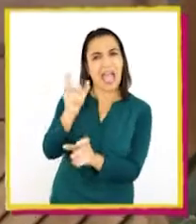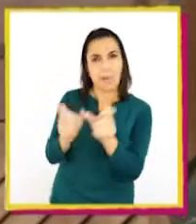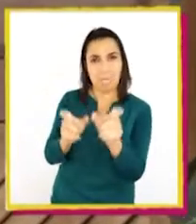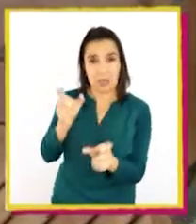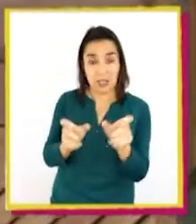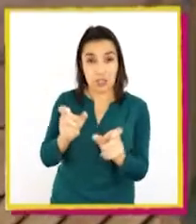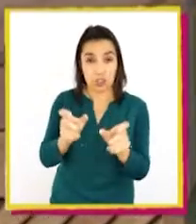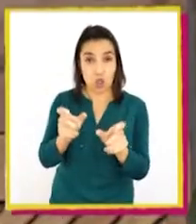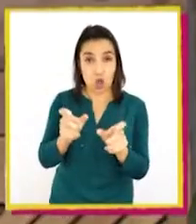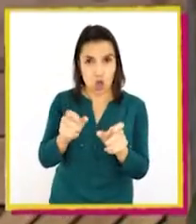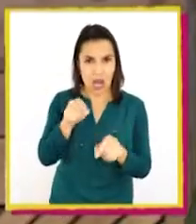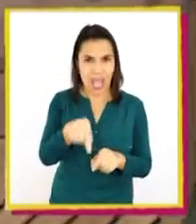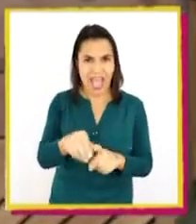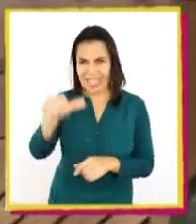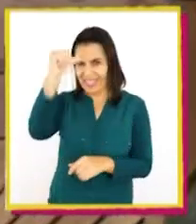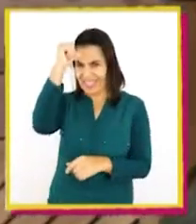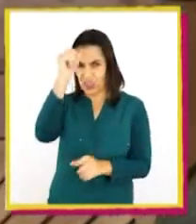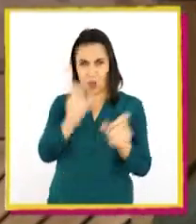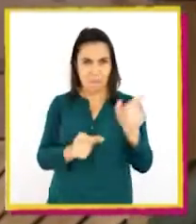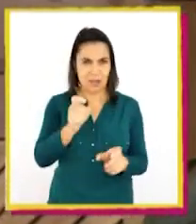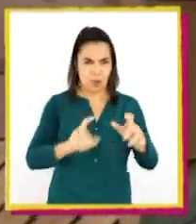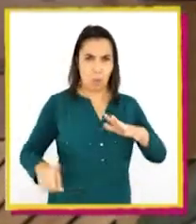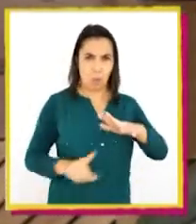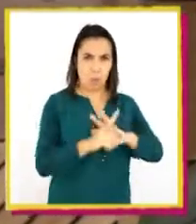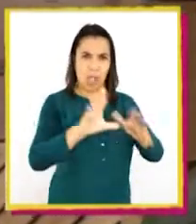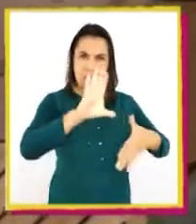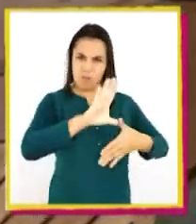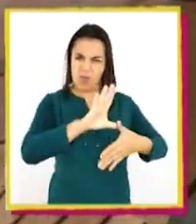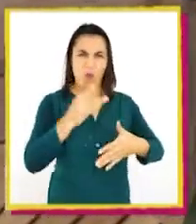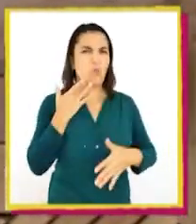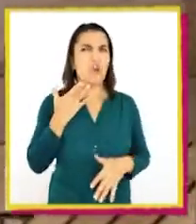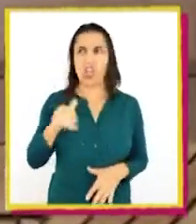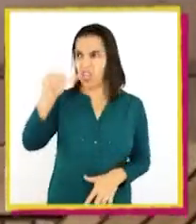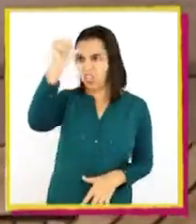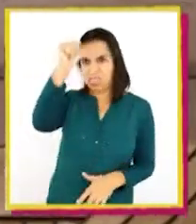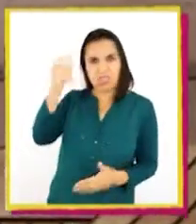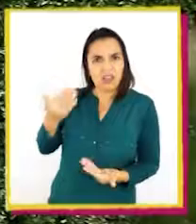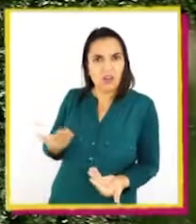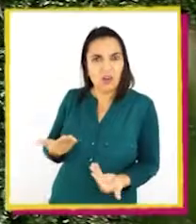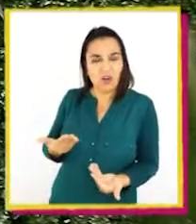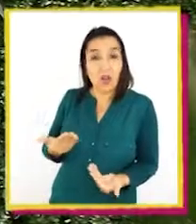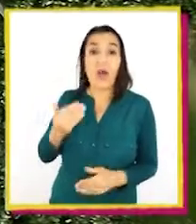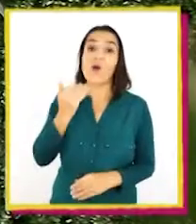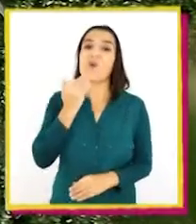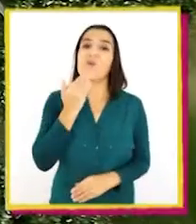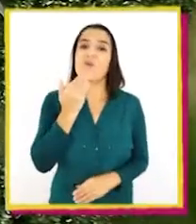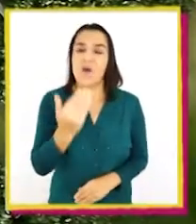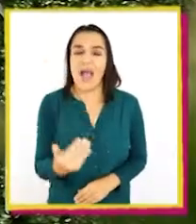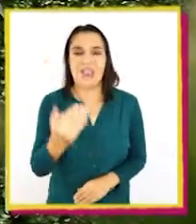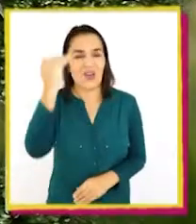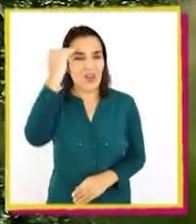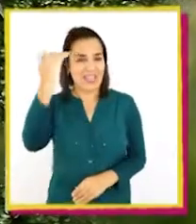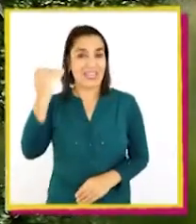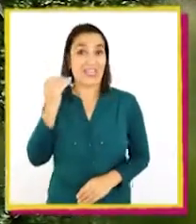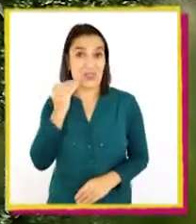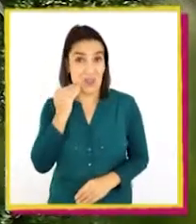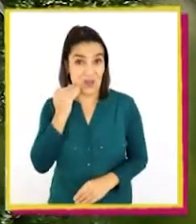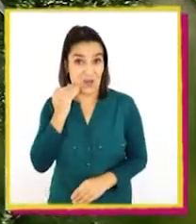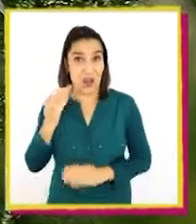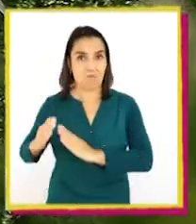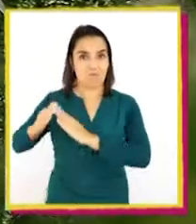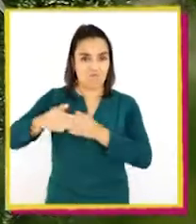llaman indios a las personas originarias de América? ¿Saben por qué pasa esto? Porque cuando Cristóbal Colón llegó a